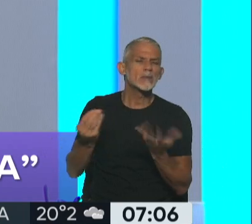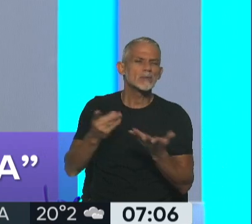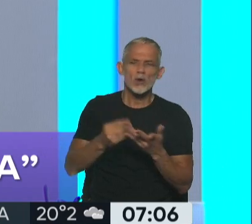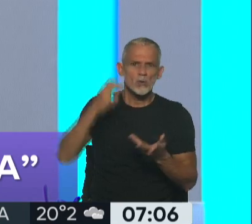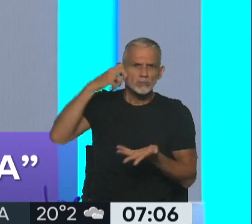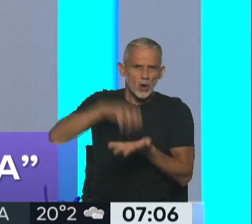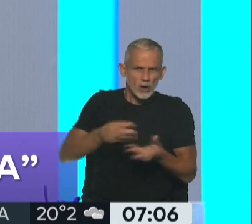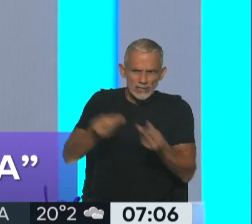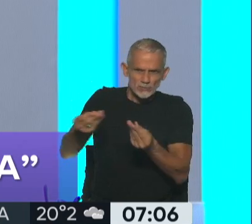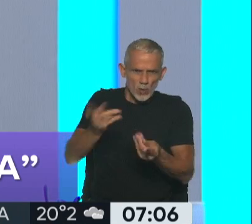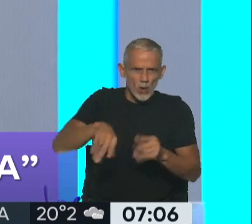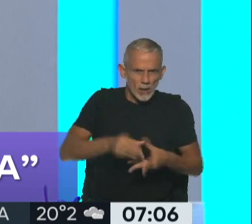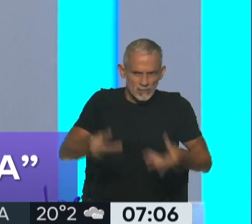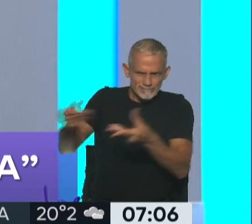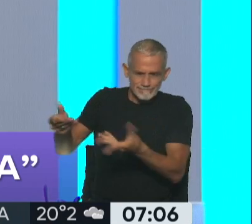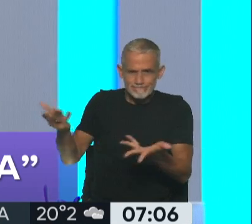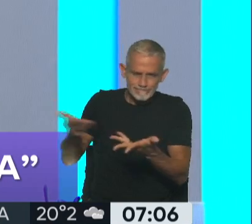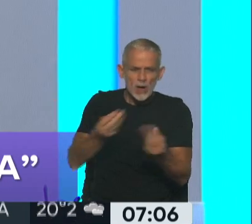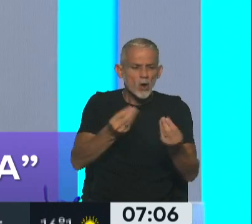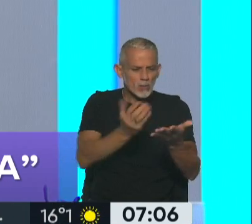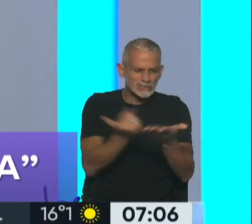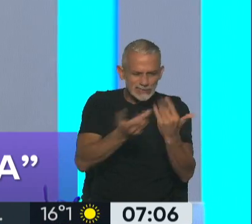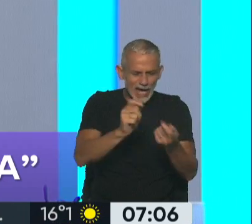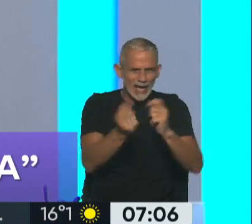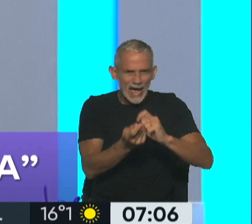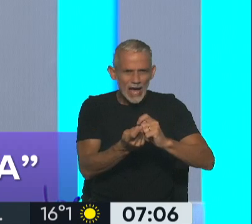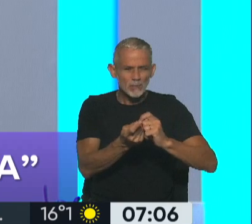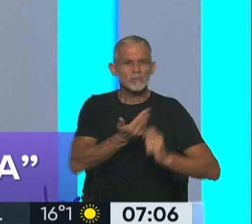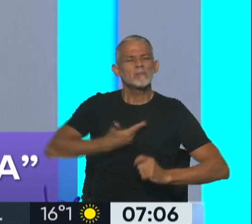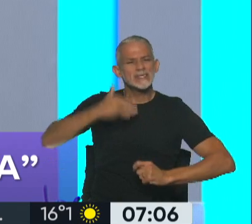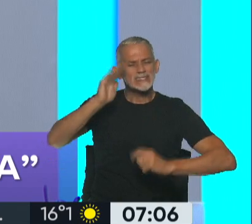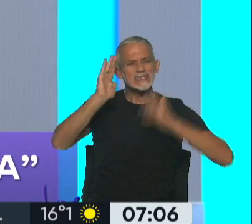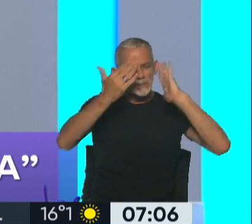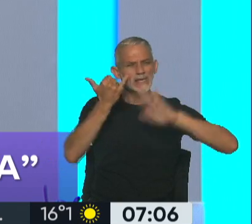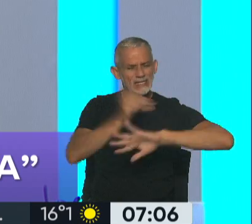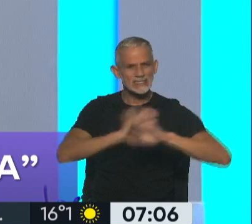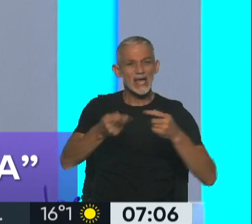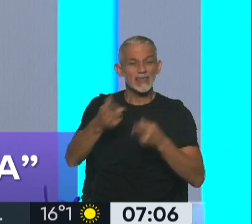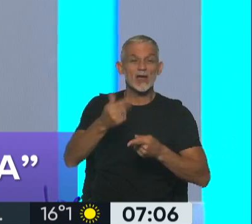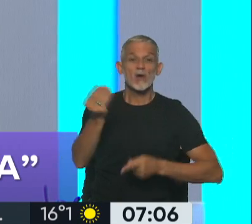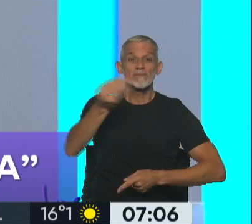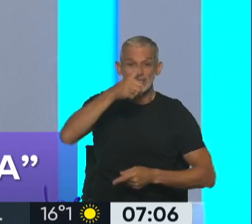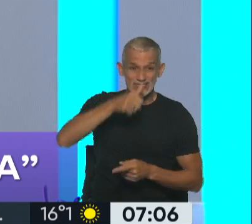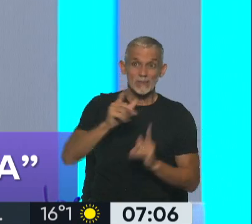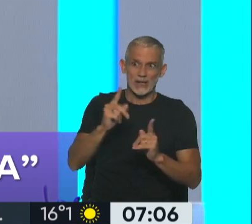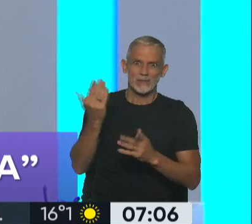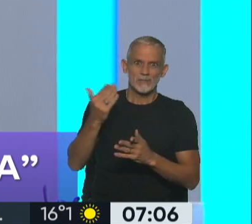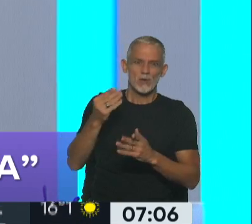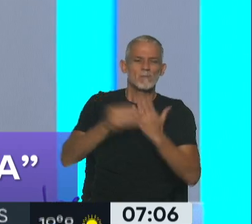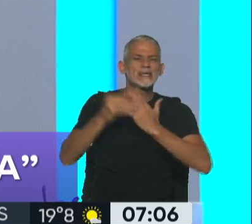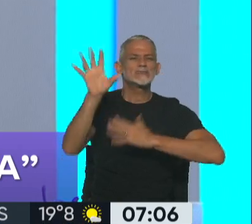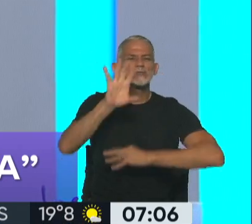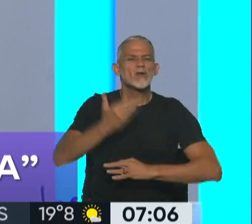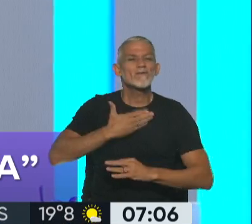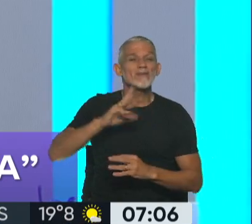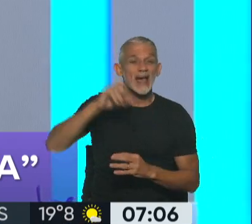Congreso Nacional? En parte lo señaló el presidente de la Nación, en parte el fin de semana el propio ministro del Interior,